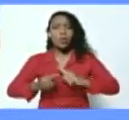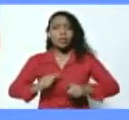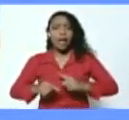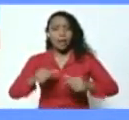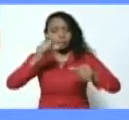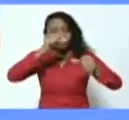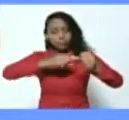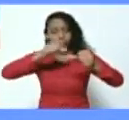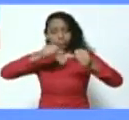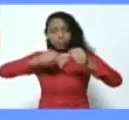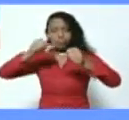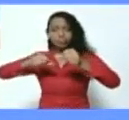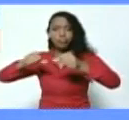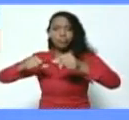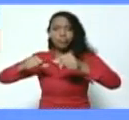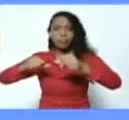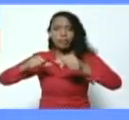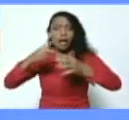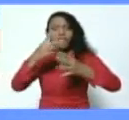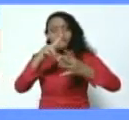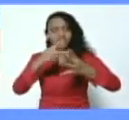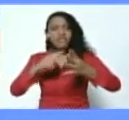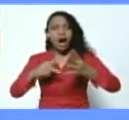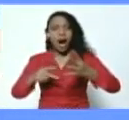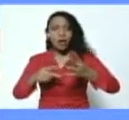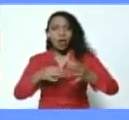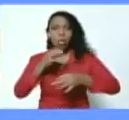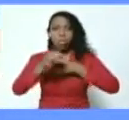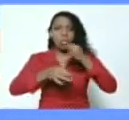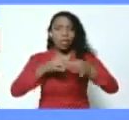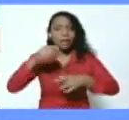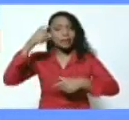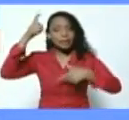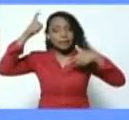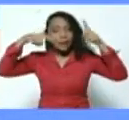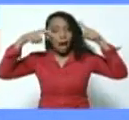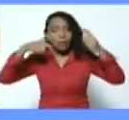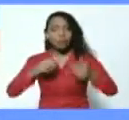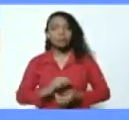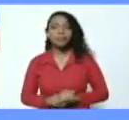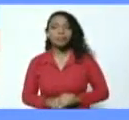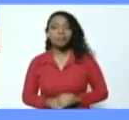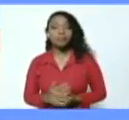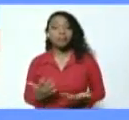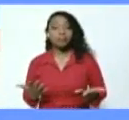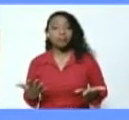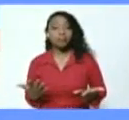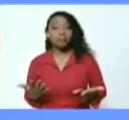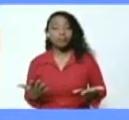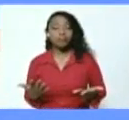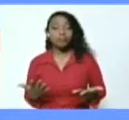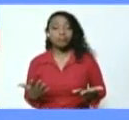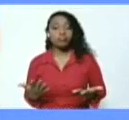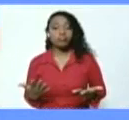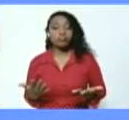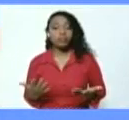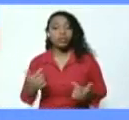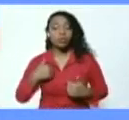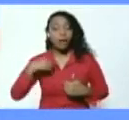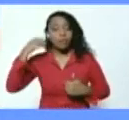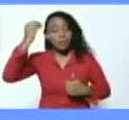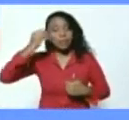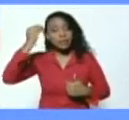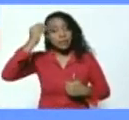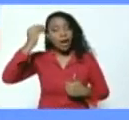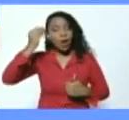revisando varios discursos de Chávez. Y no había pensado